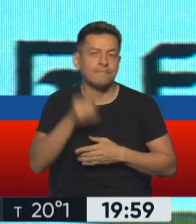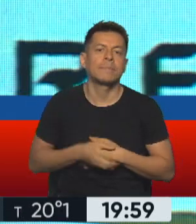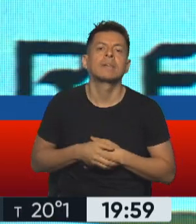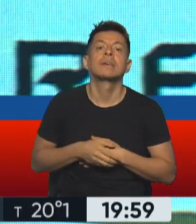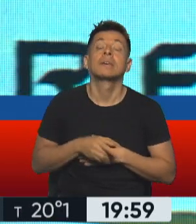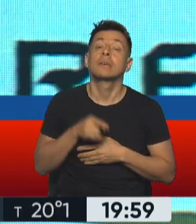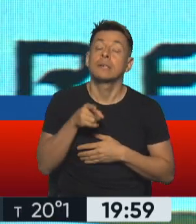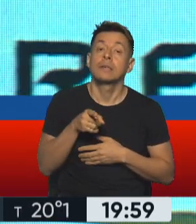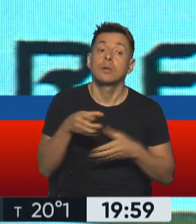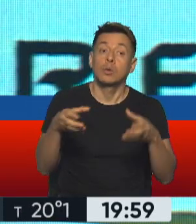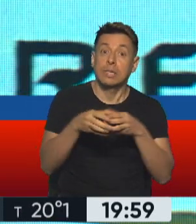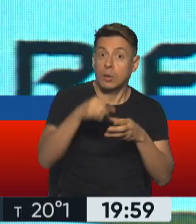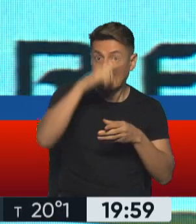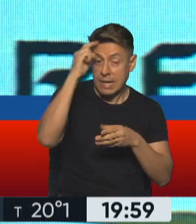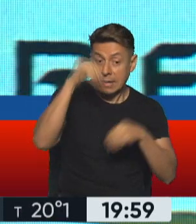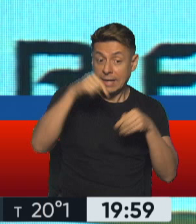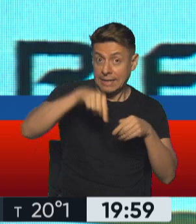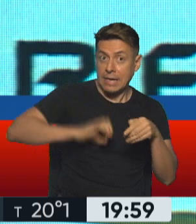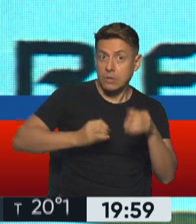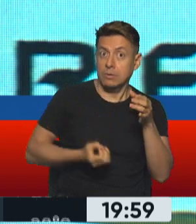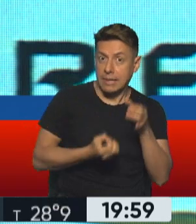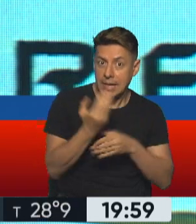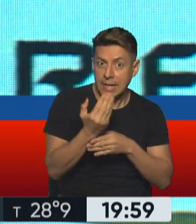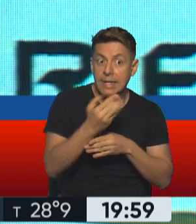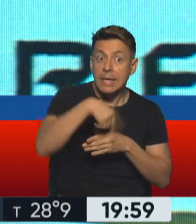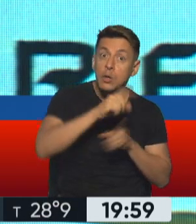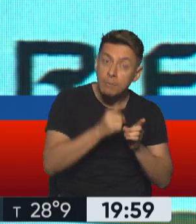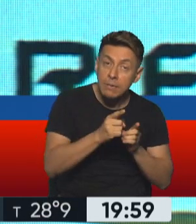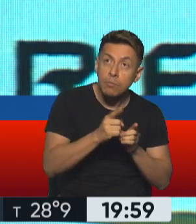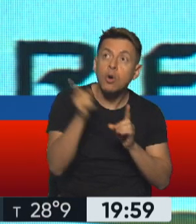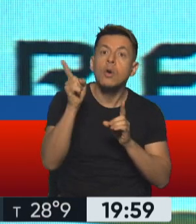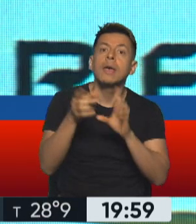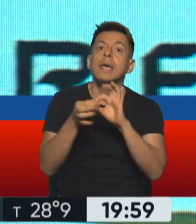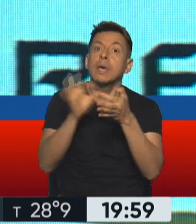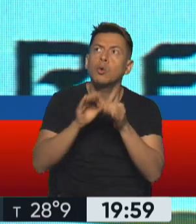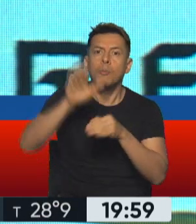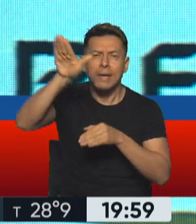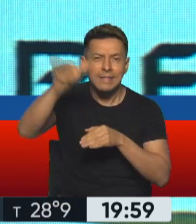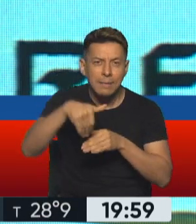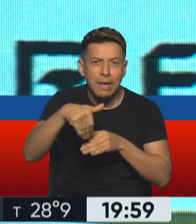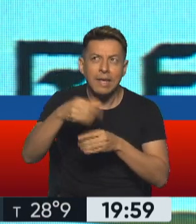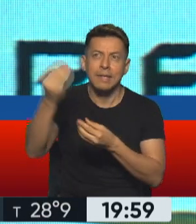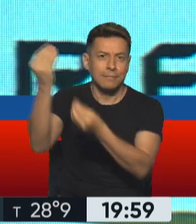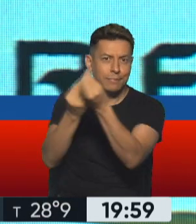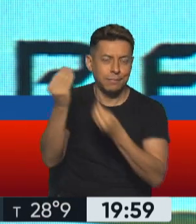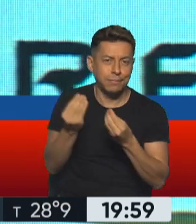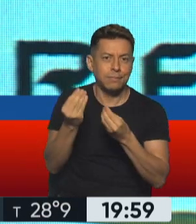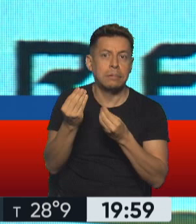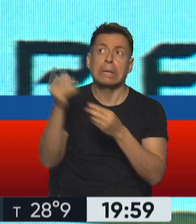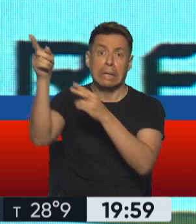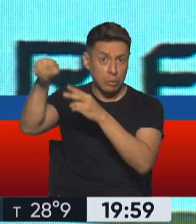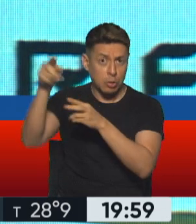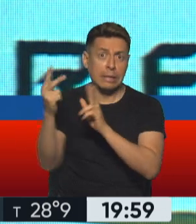irregularidades. El Consejo Nacional Electoral se arma este año, ellos mismos invitan, sí, a la Unión Europea. Unión Europea habla de elecciones hechas con